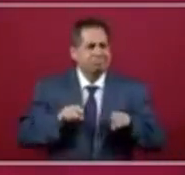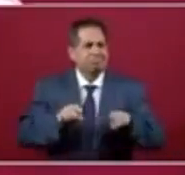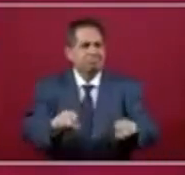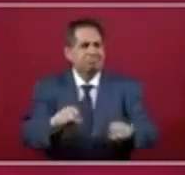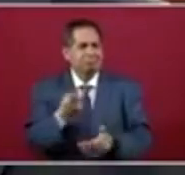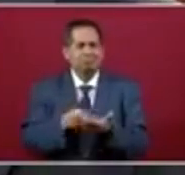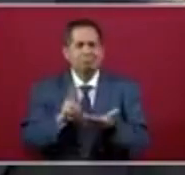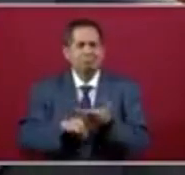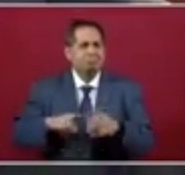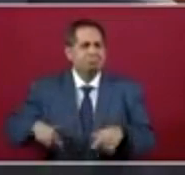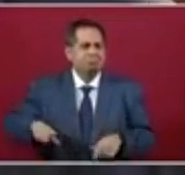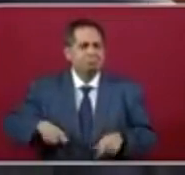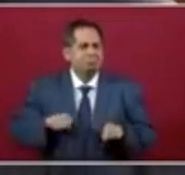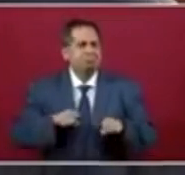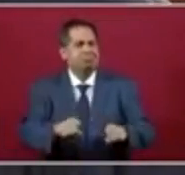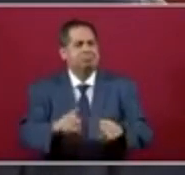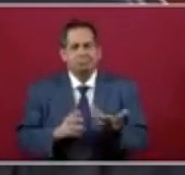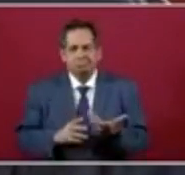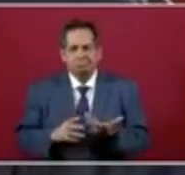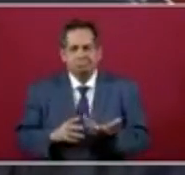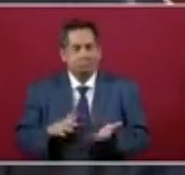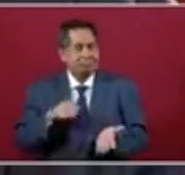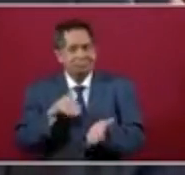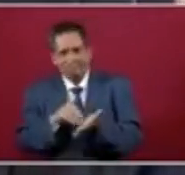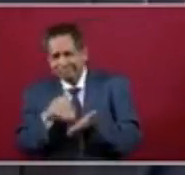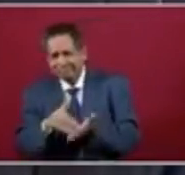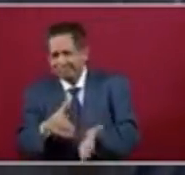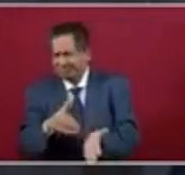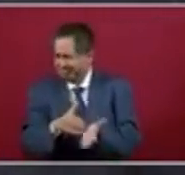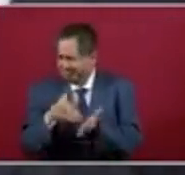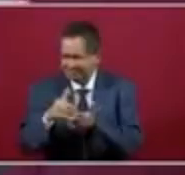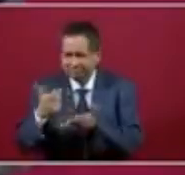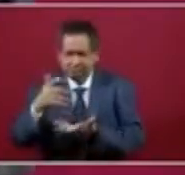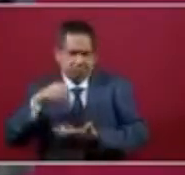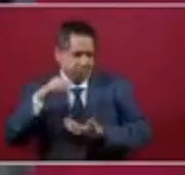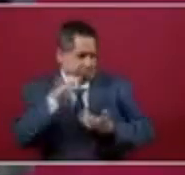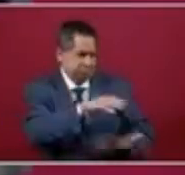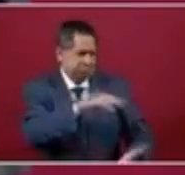y ejercían miles de millones de pesos,